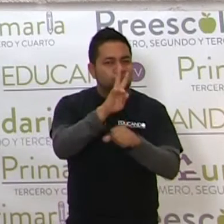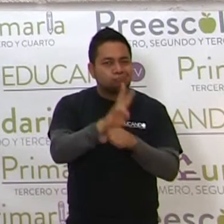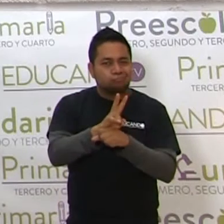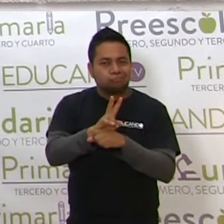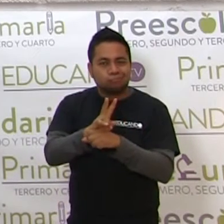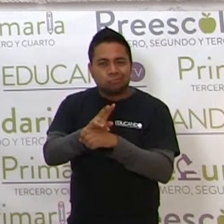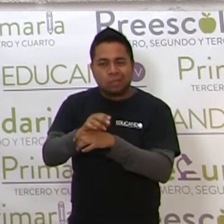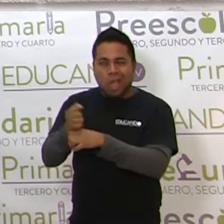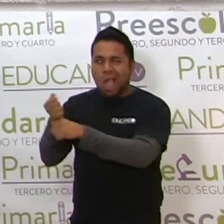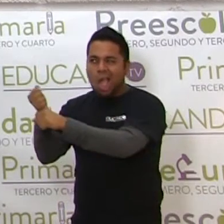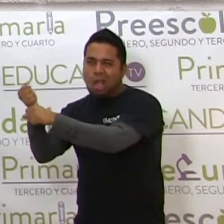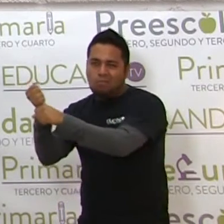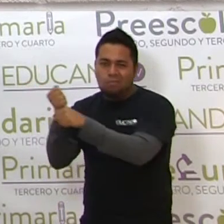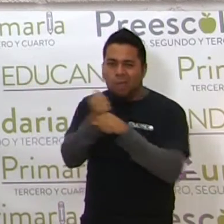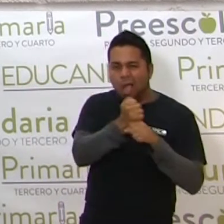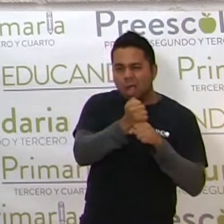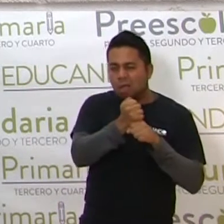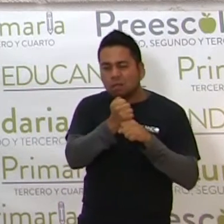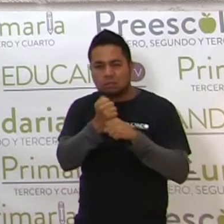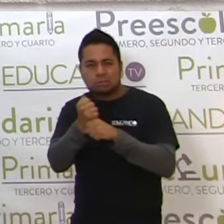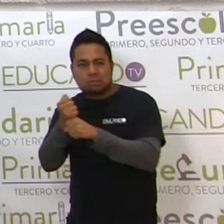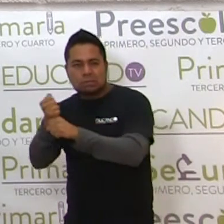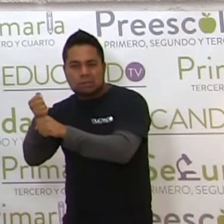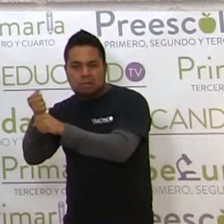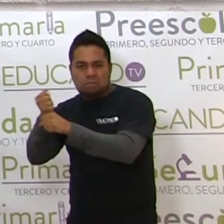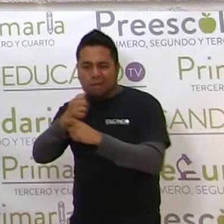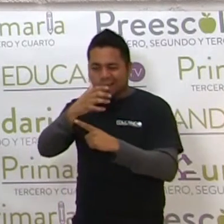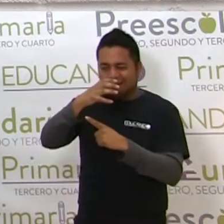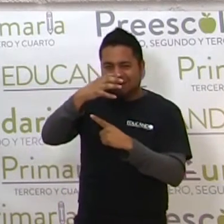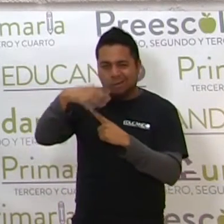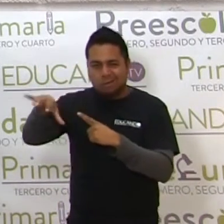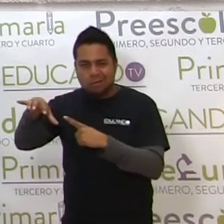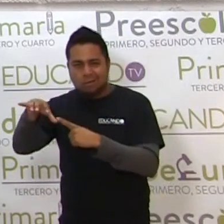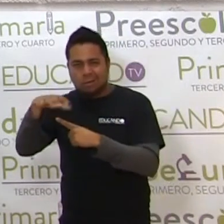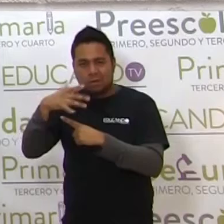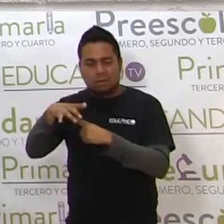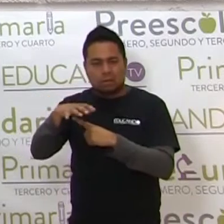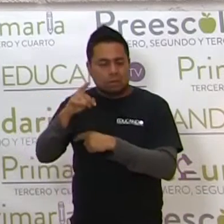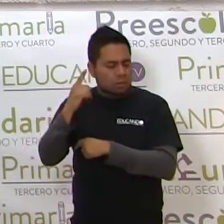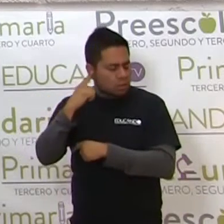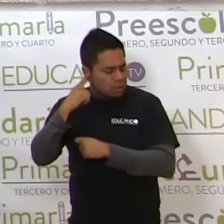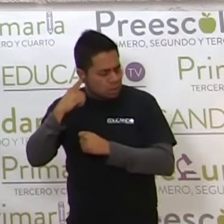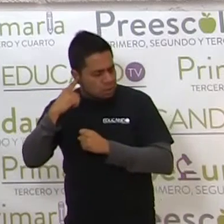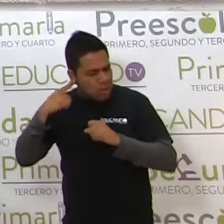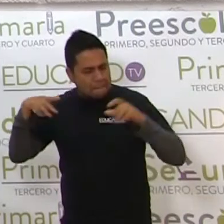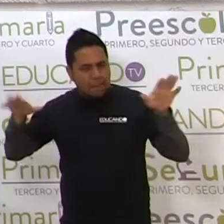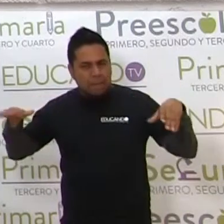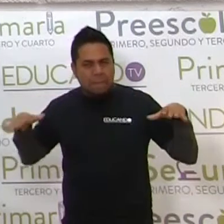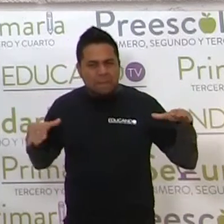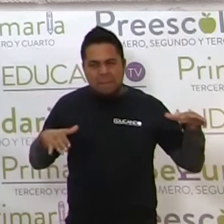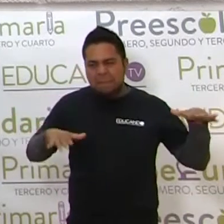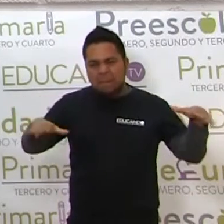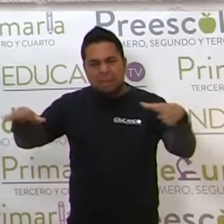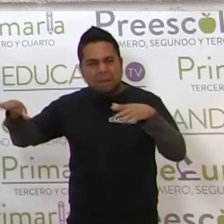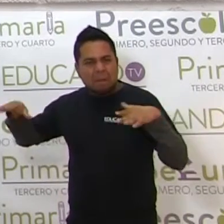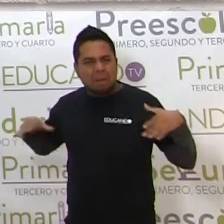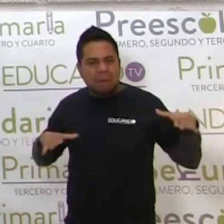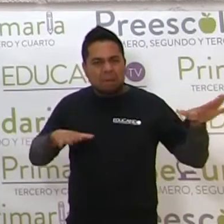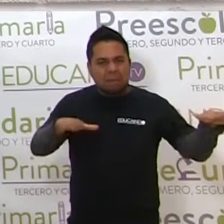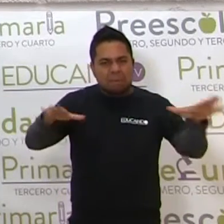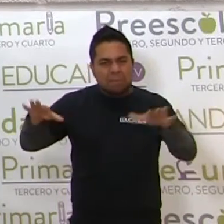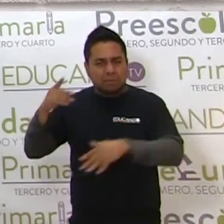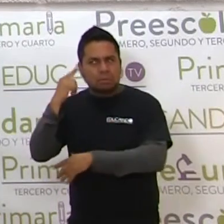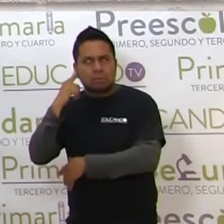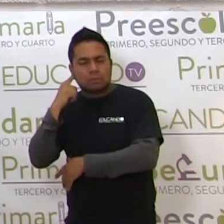última campanada de las 12 oyó un batir de alas o sea un movimiento de